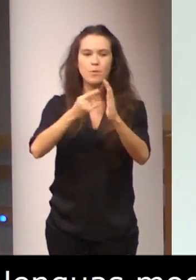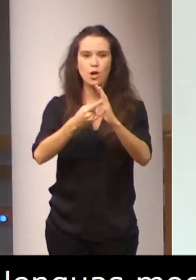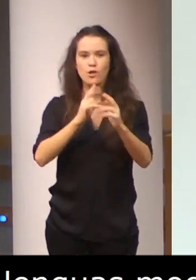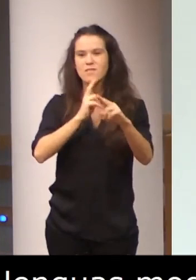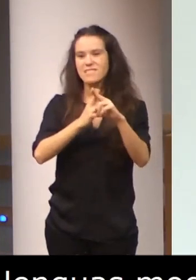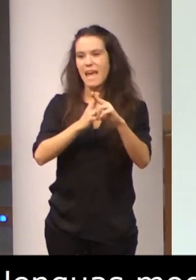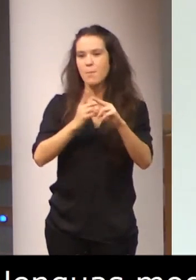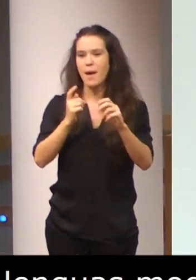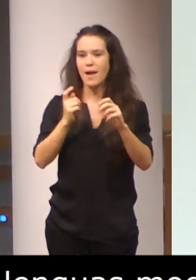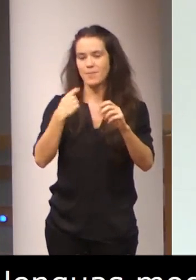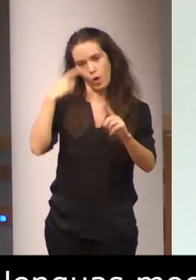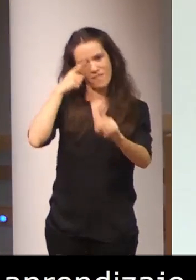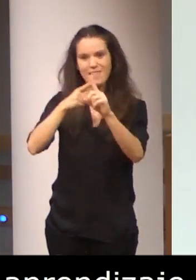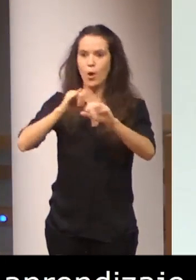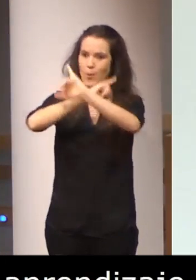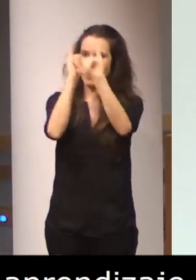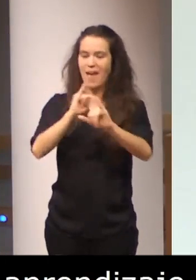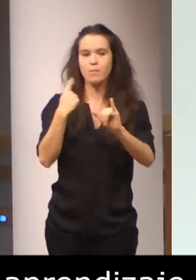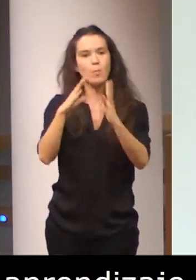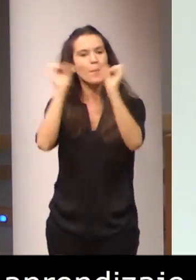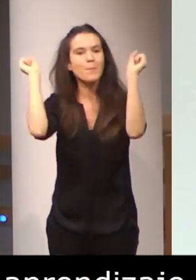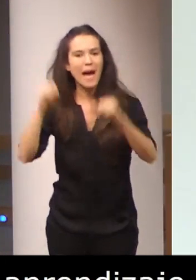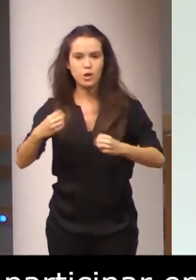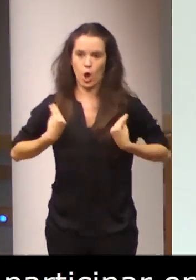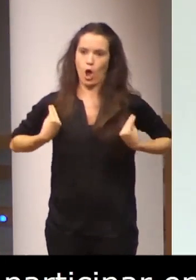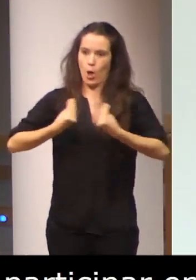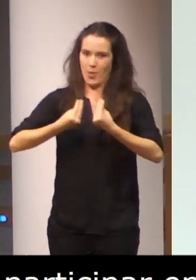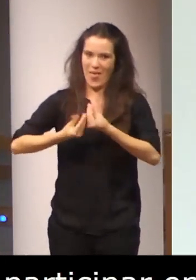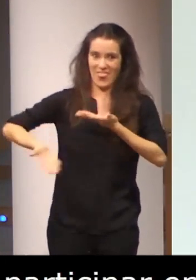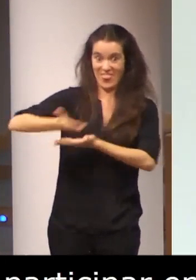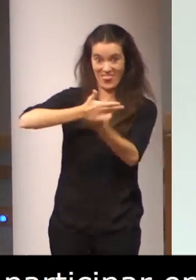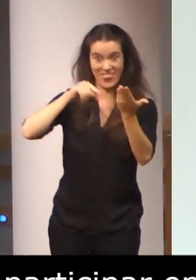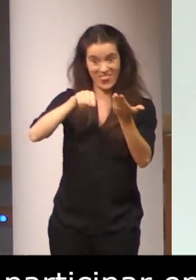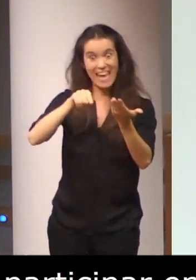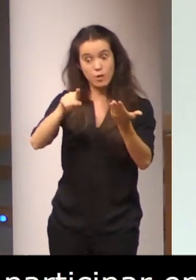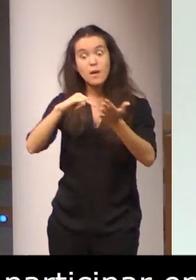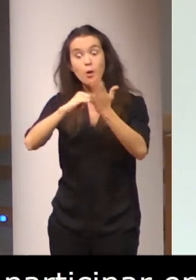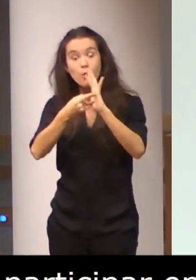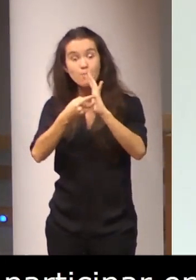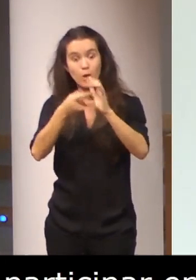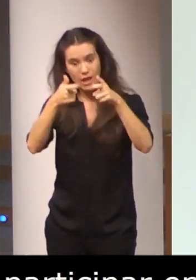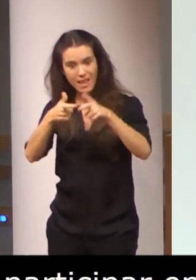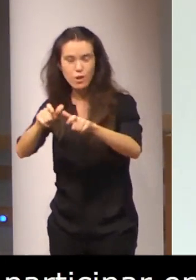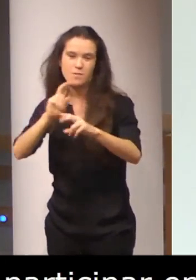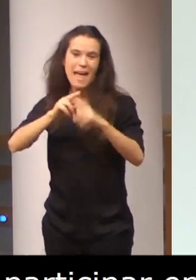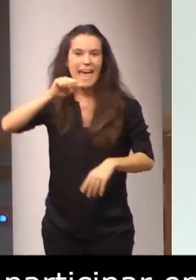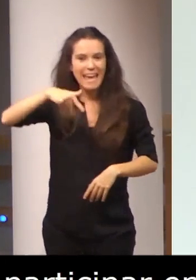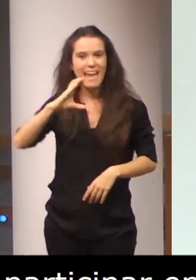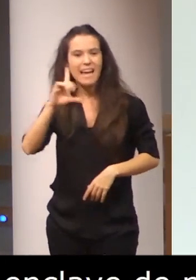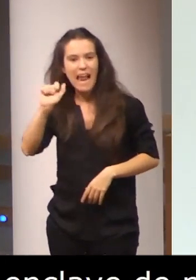Paz, Iniciativa Pacto de Convivencia. Entonces, dentro de este proyecto de Enclave de Paz,